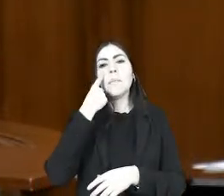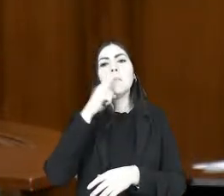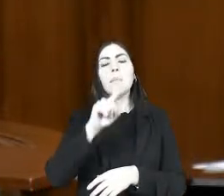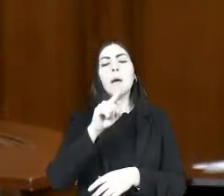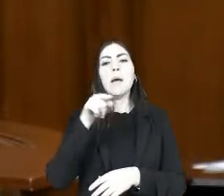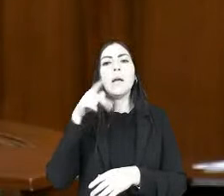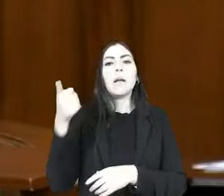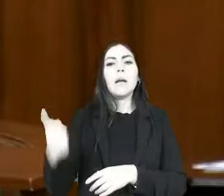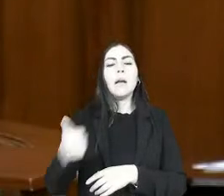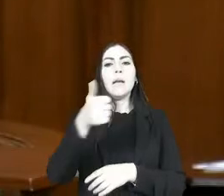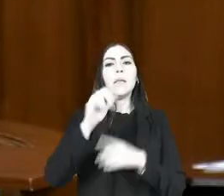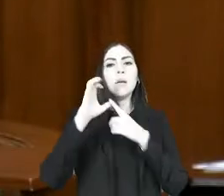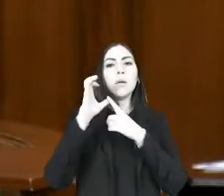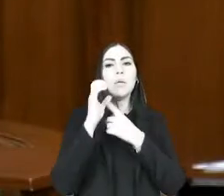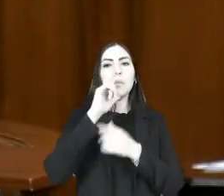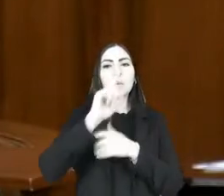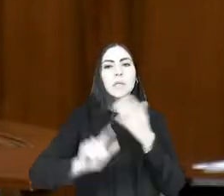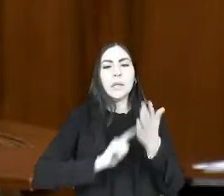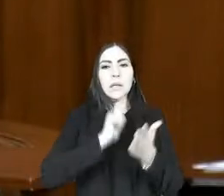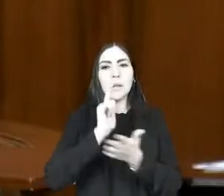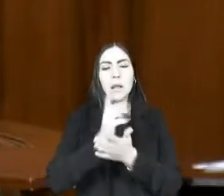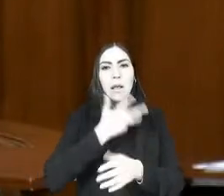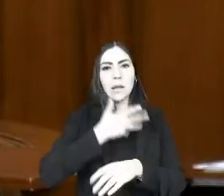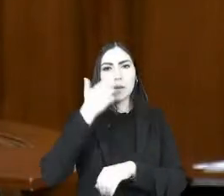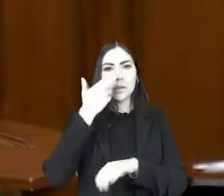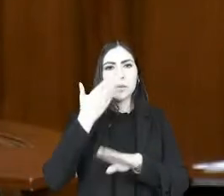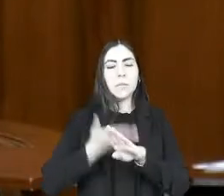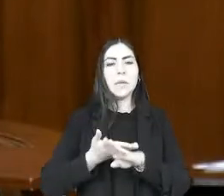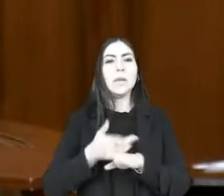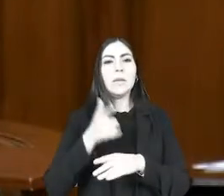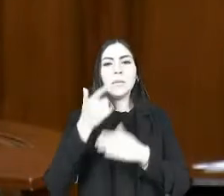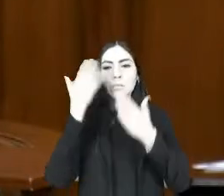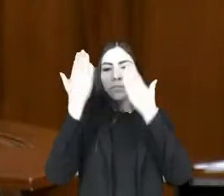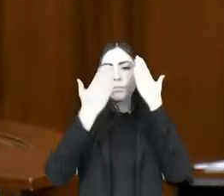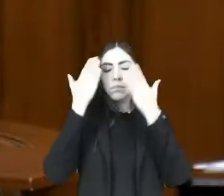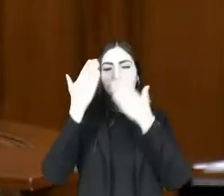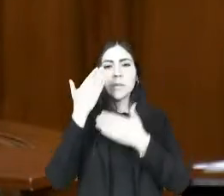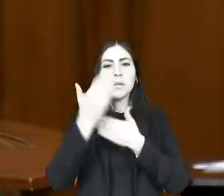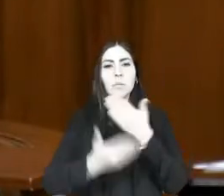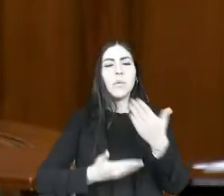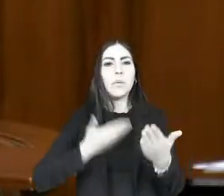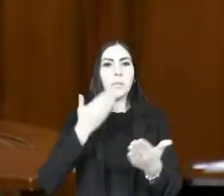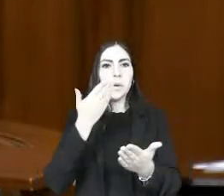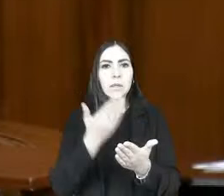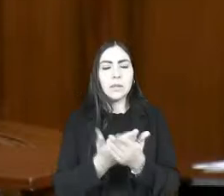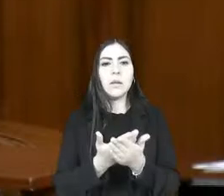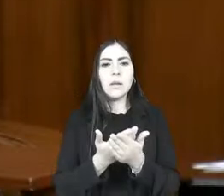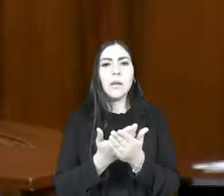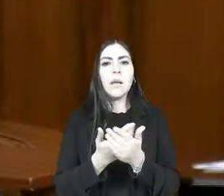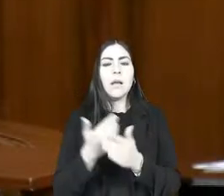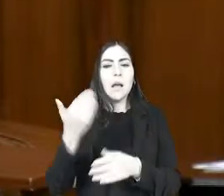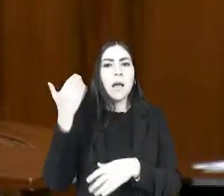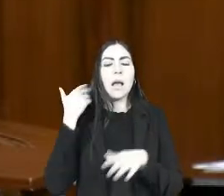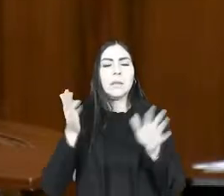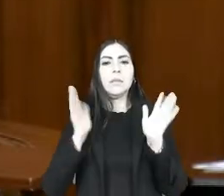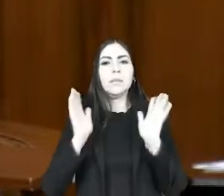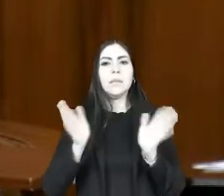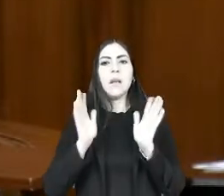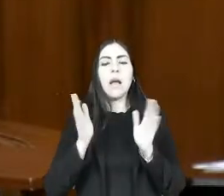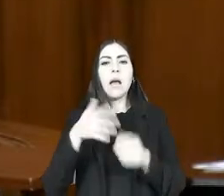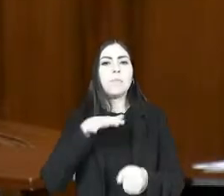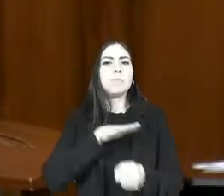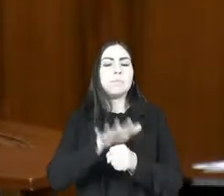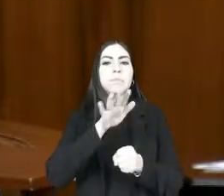legislativas. Sustanciado el estudio de las iniciativas con proyecto de decreto y discutido plenamente en las